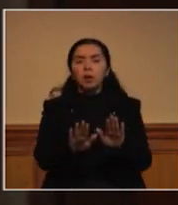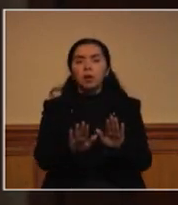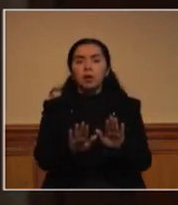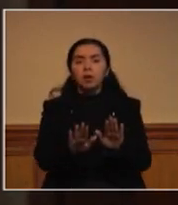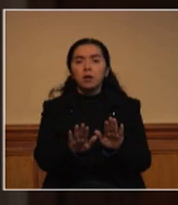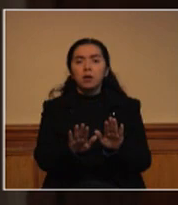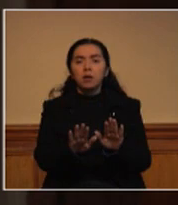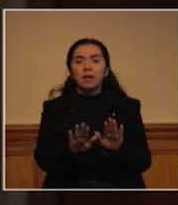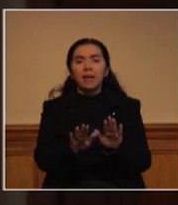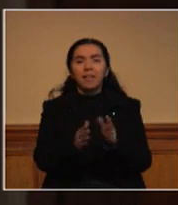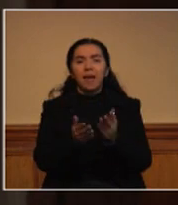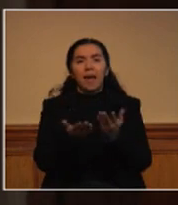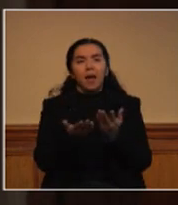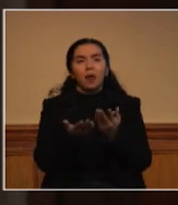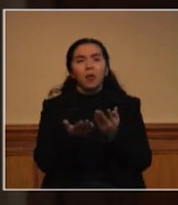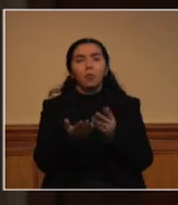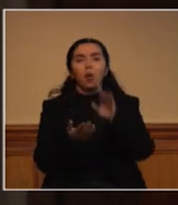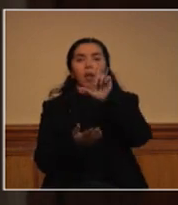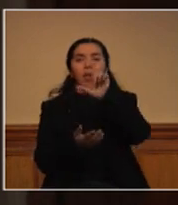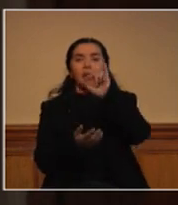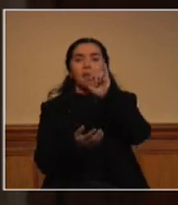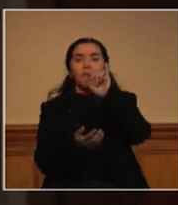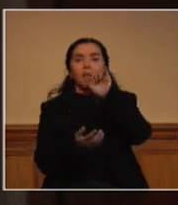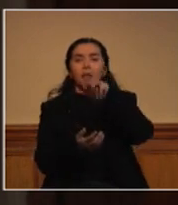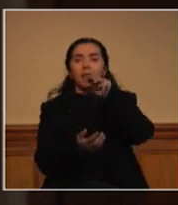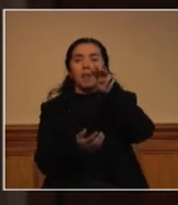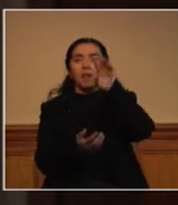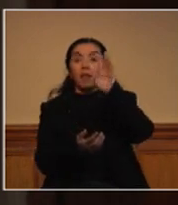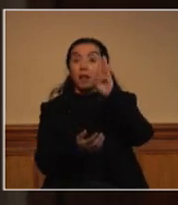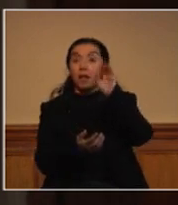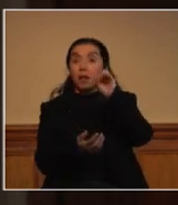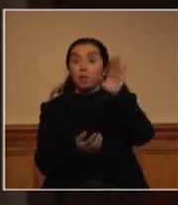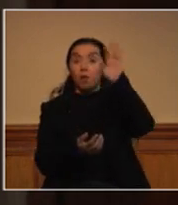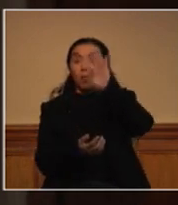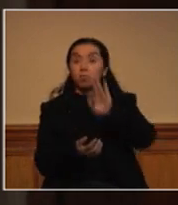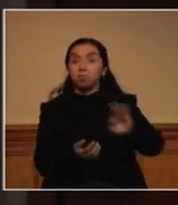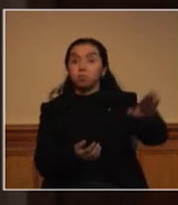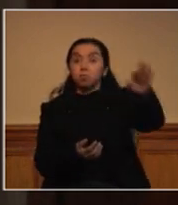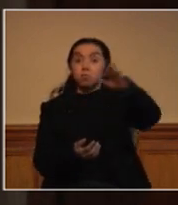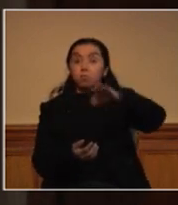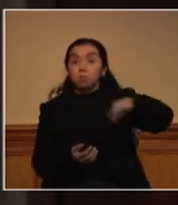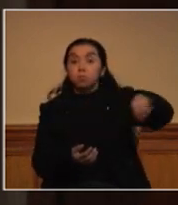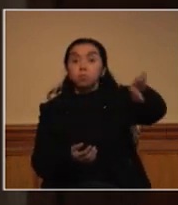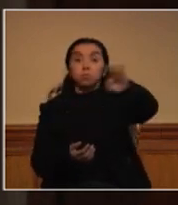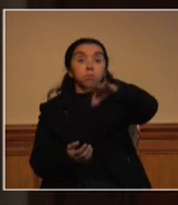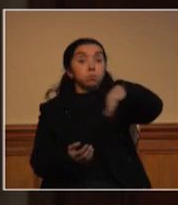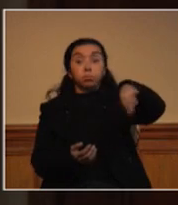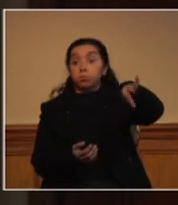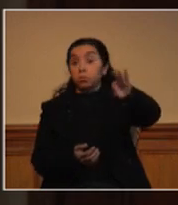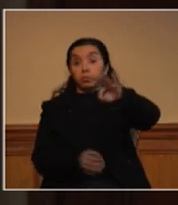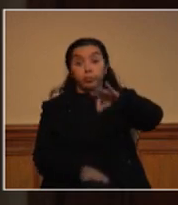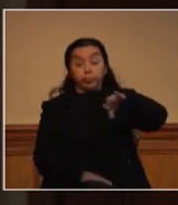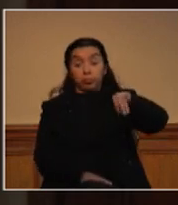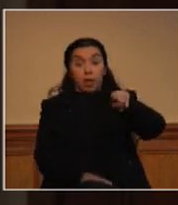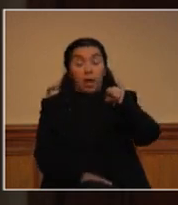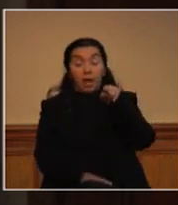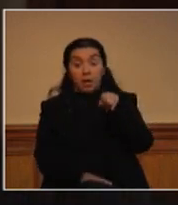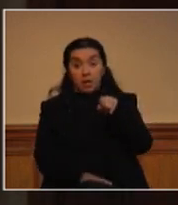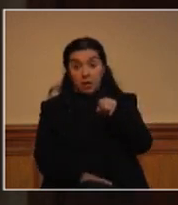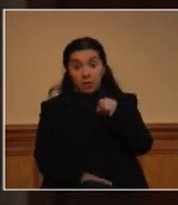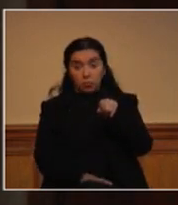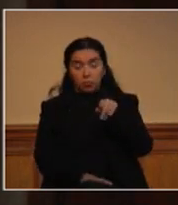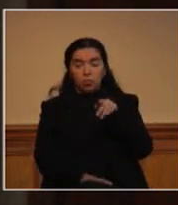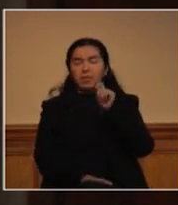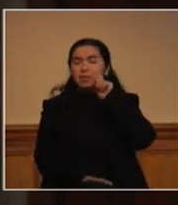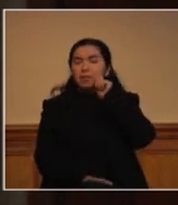término religioso, en el limbo. Lo bueno es que el limbo no existe, dice la teología. Y ese limbo es que